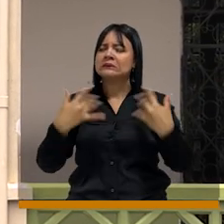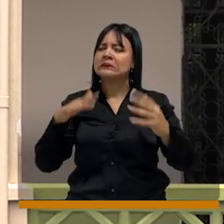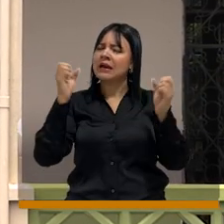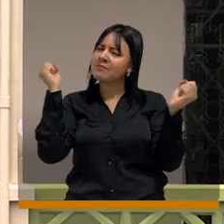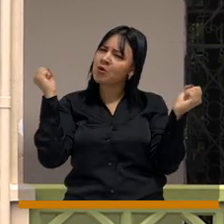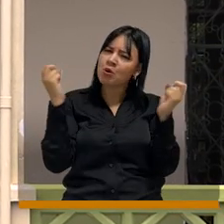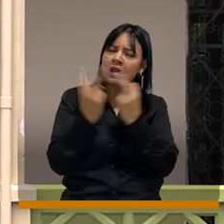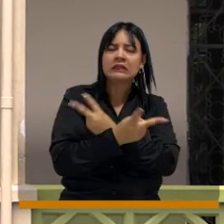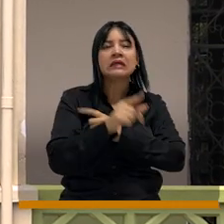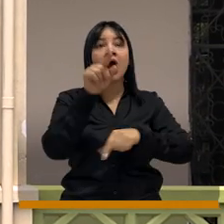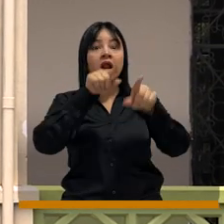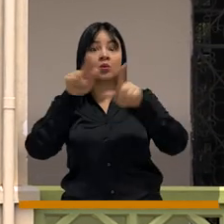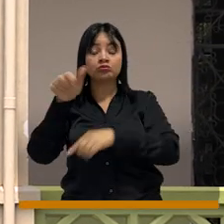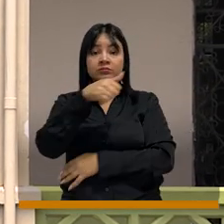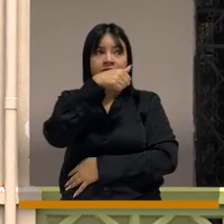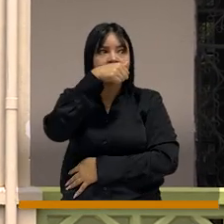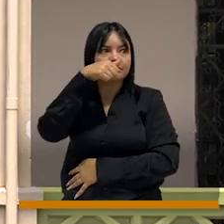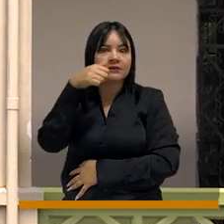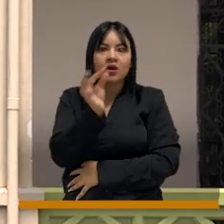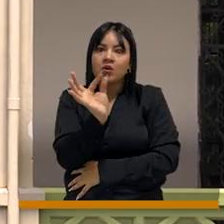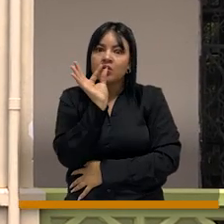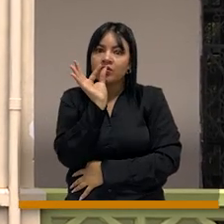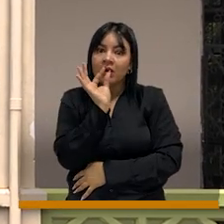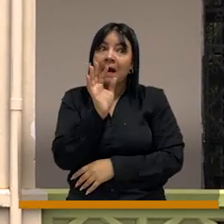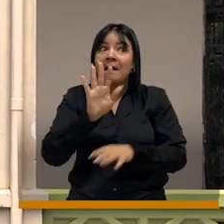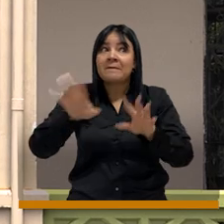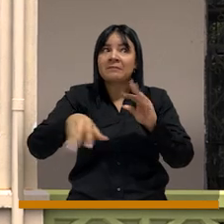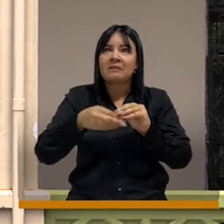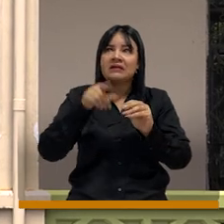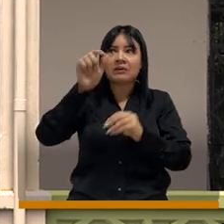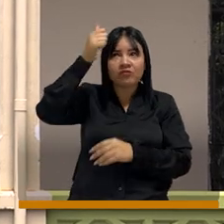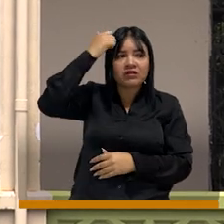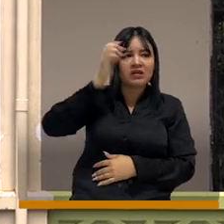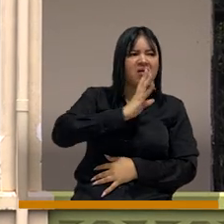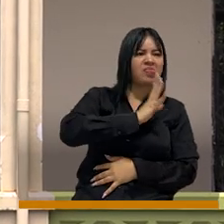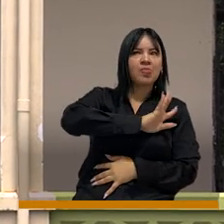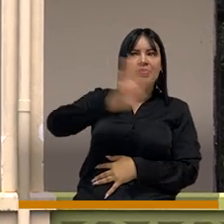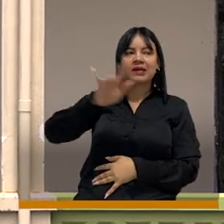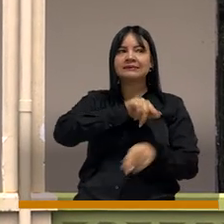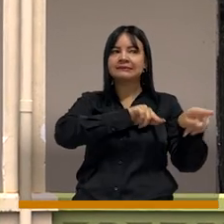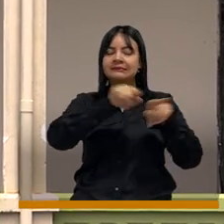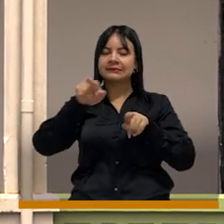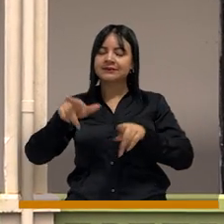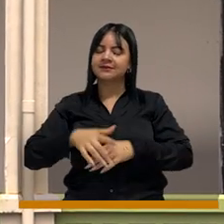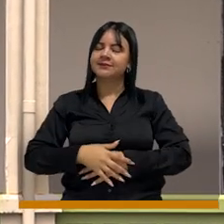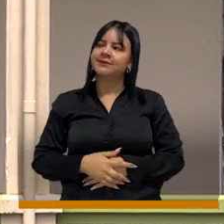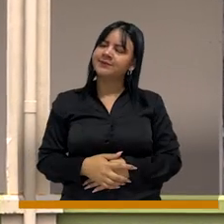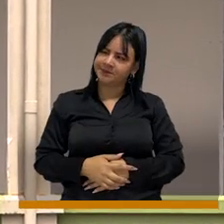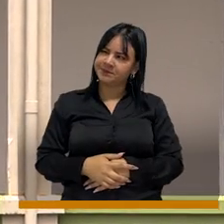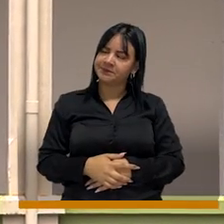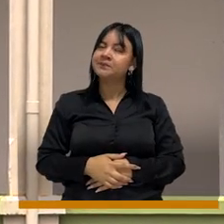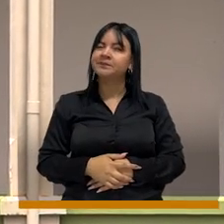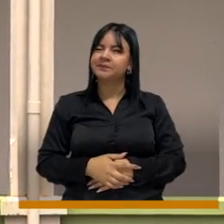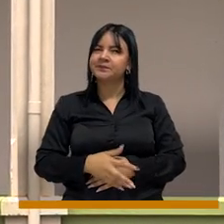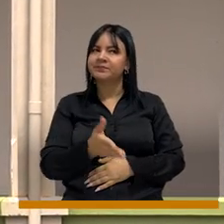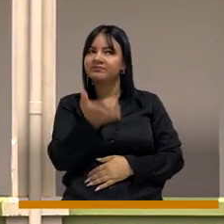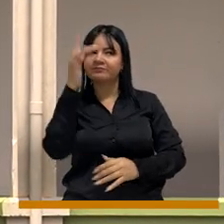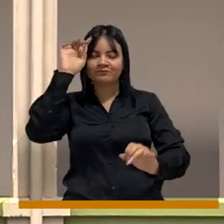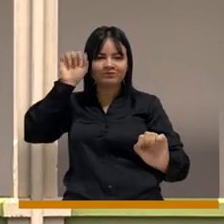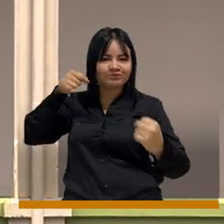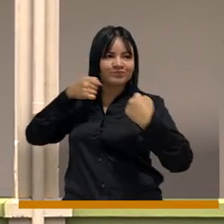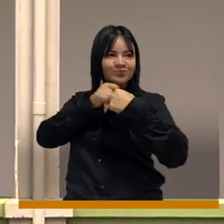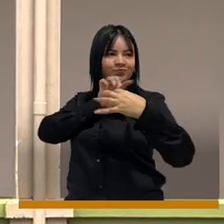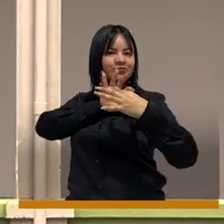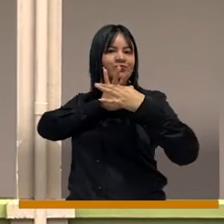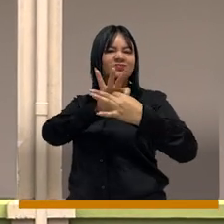cuanto a violencia consumo aparte de esto el irrespeto con la autoridad Por eso nos articulamos con escuela de